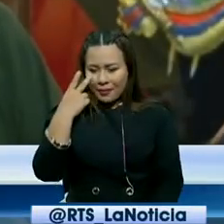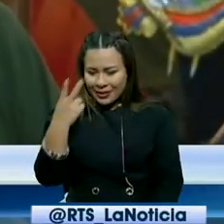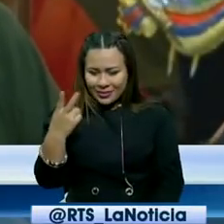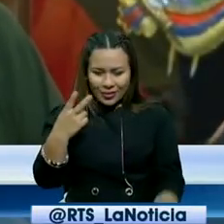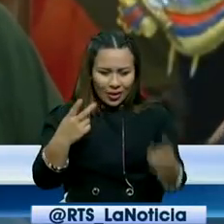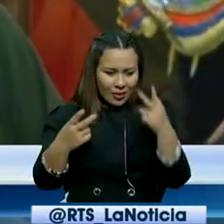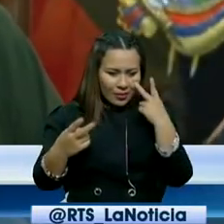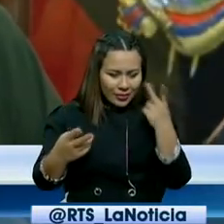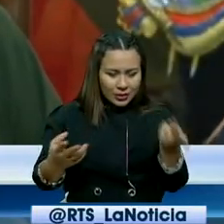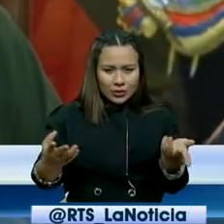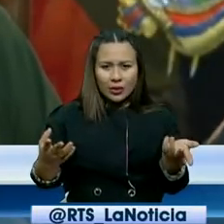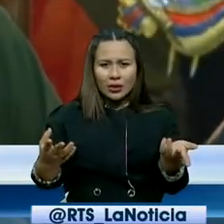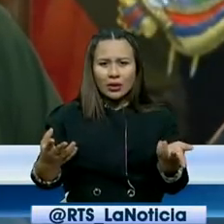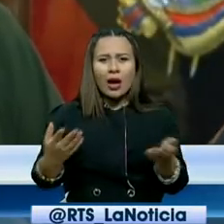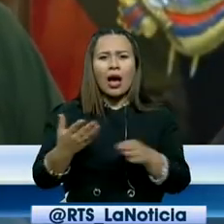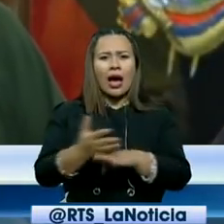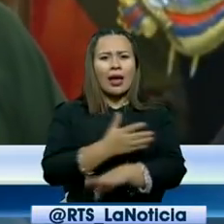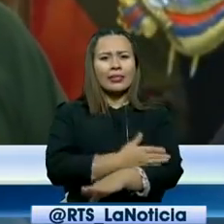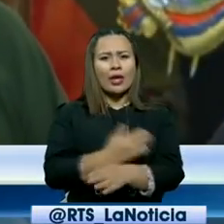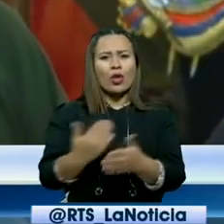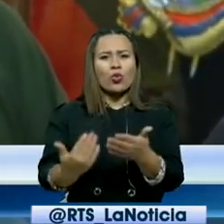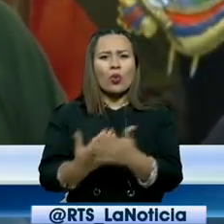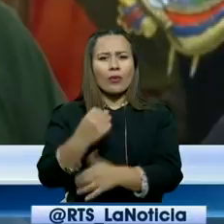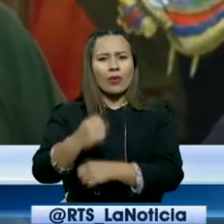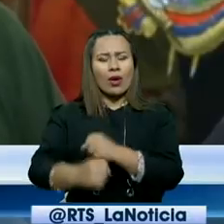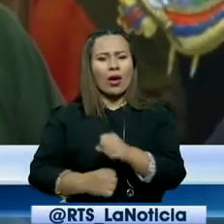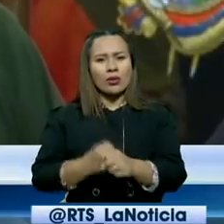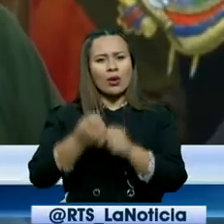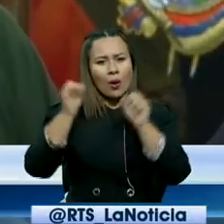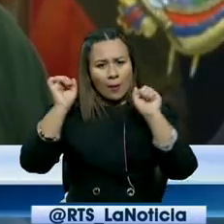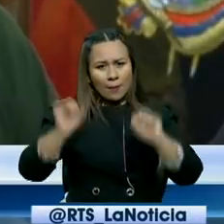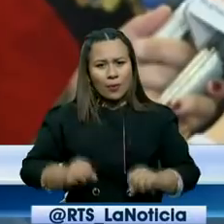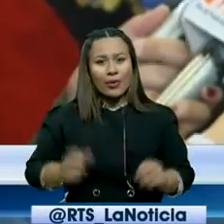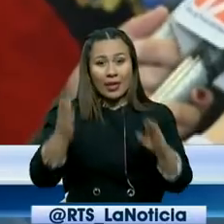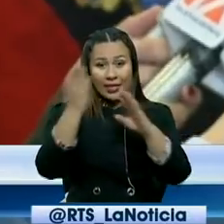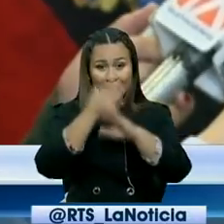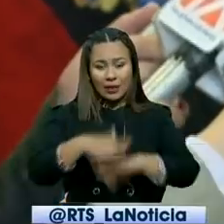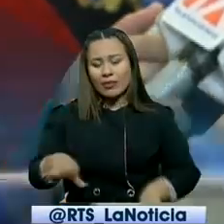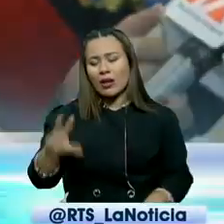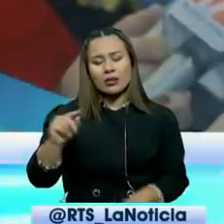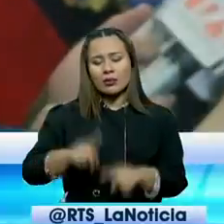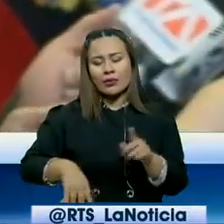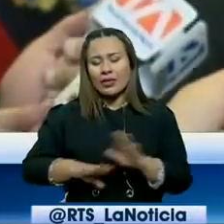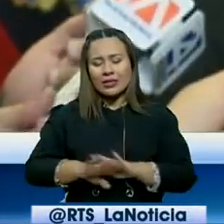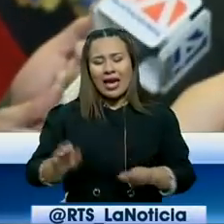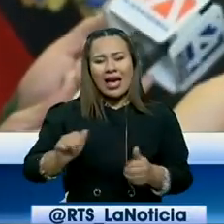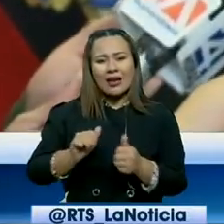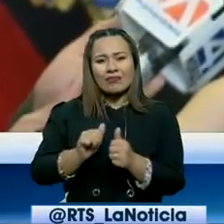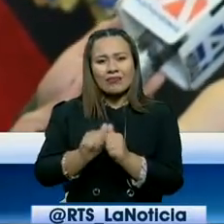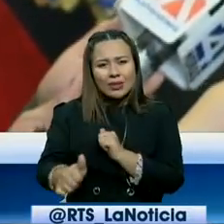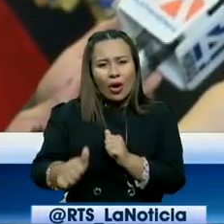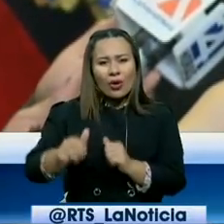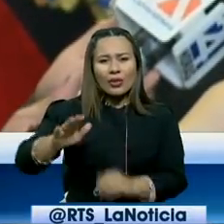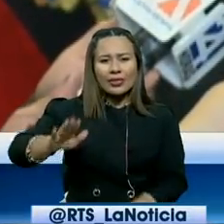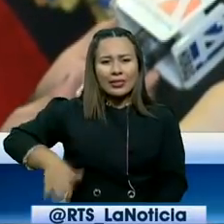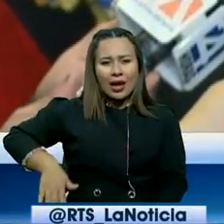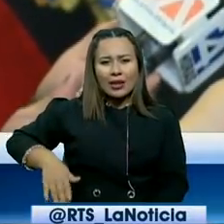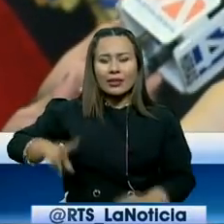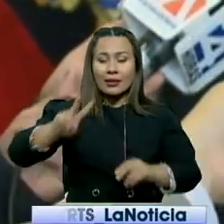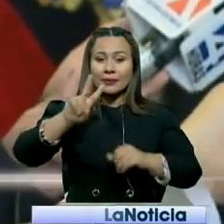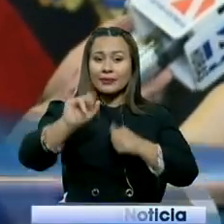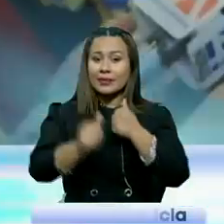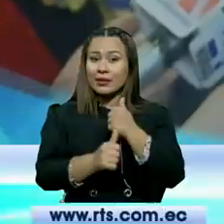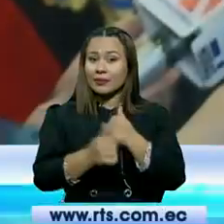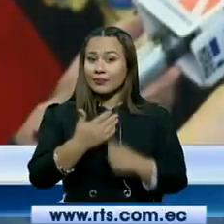veo cómo antes del nuevo año haya la posibilidad de concluirlo. A lo mejor un poquito tarde con relación al caso del